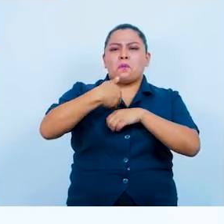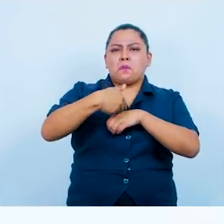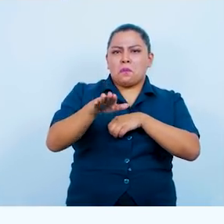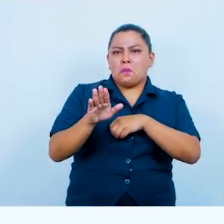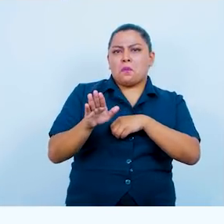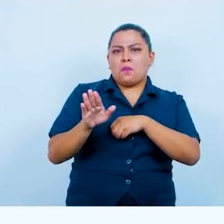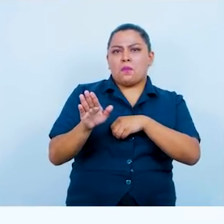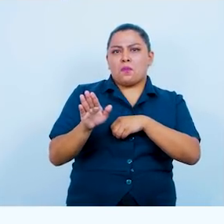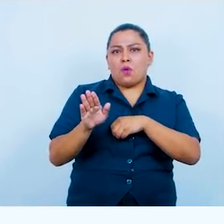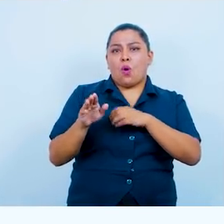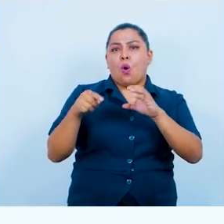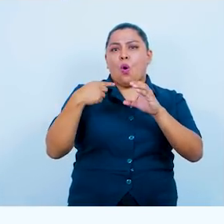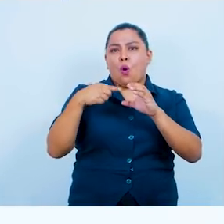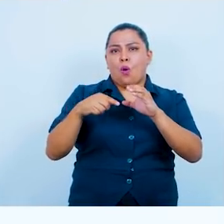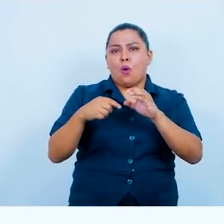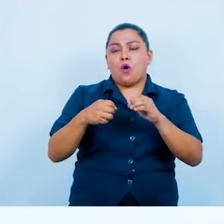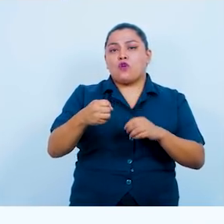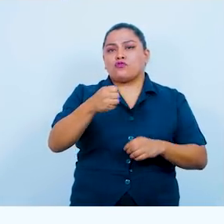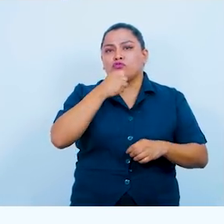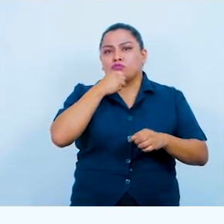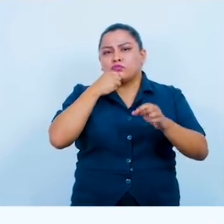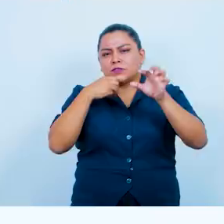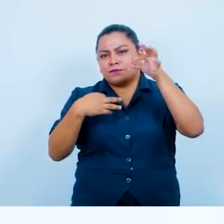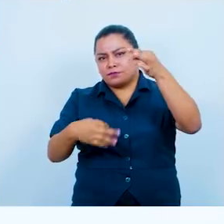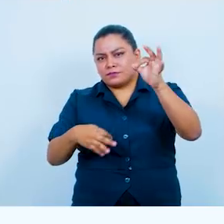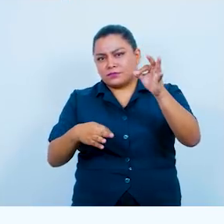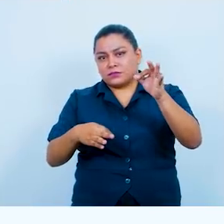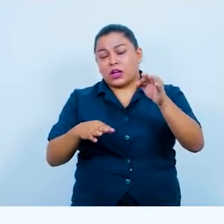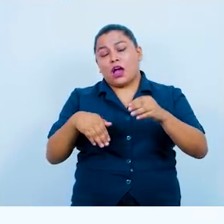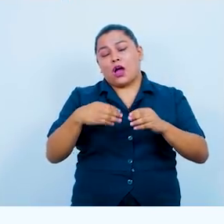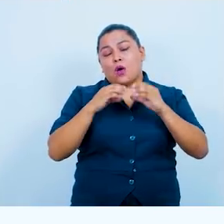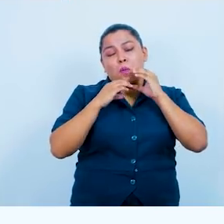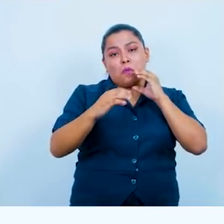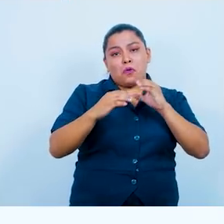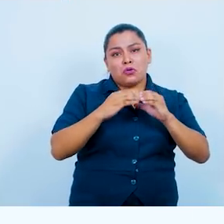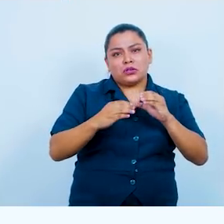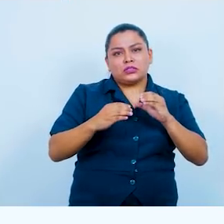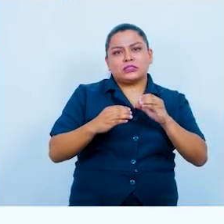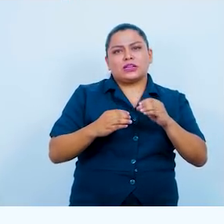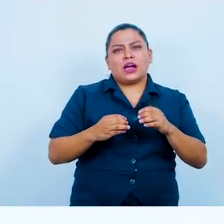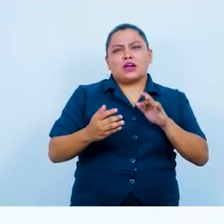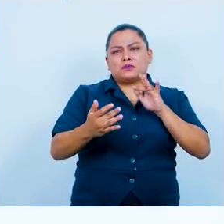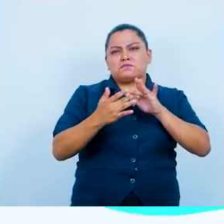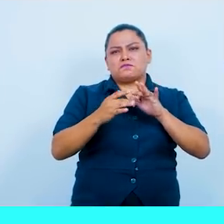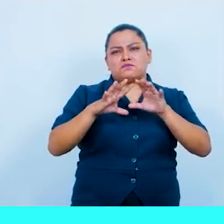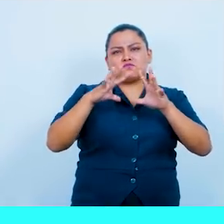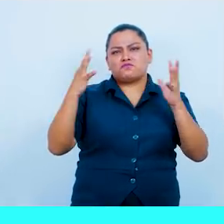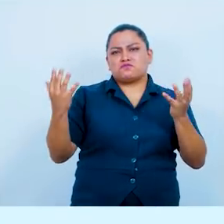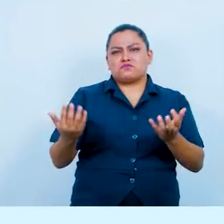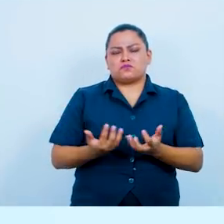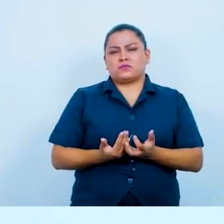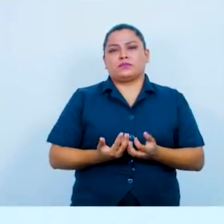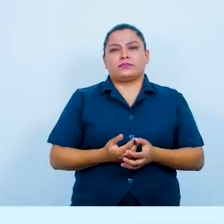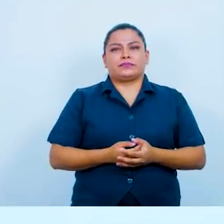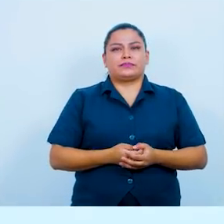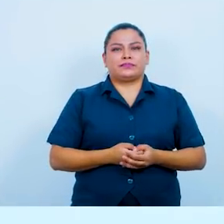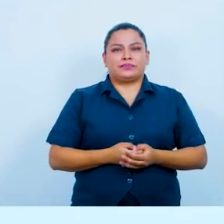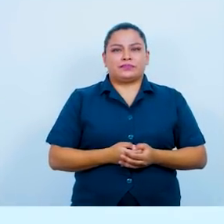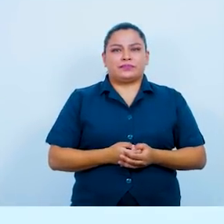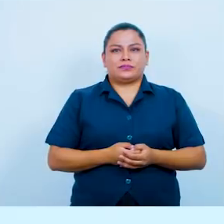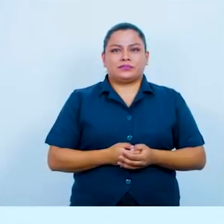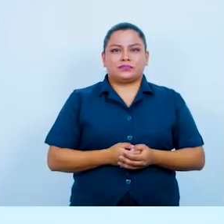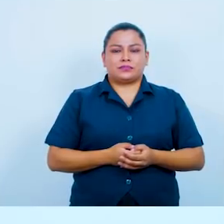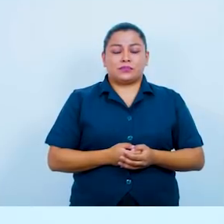mensajes, correos con archivos adjuntos y comunicarnos secuencialmente a nivel mundial. Muy bien,